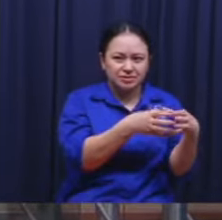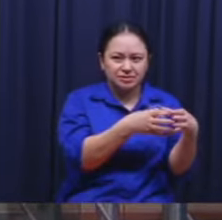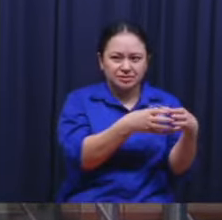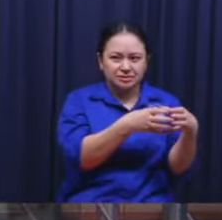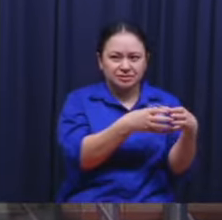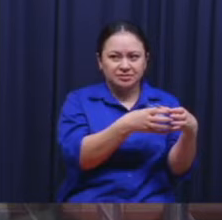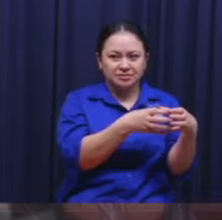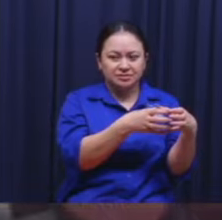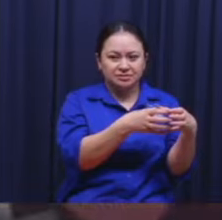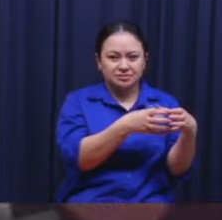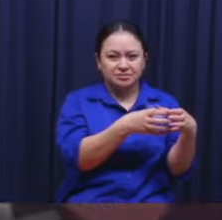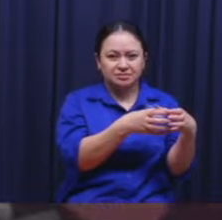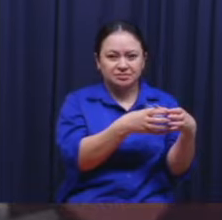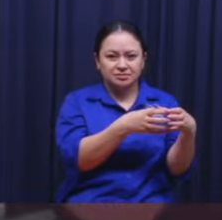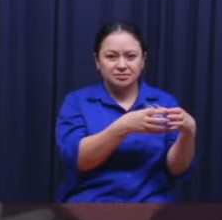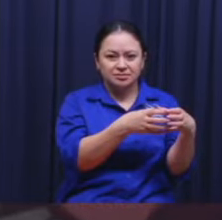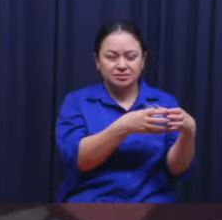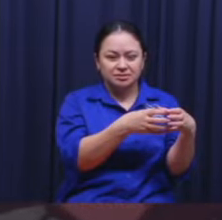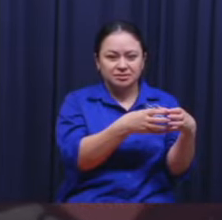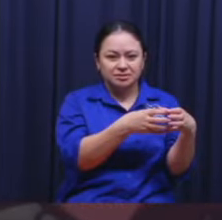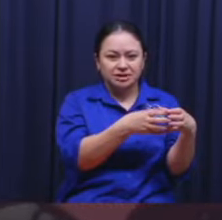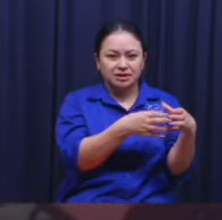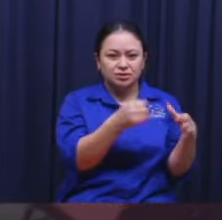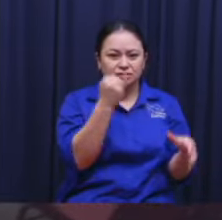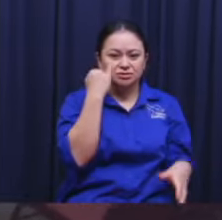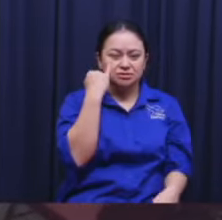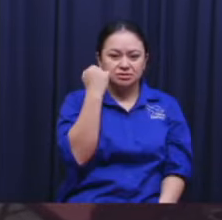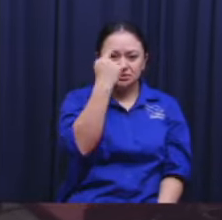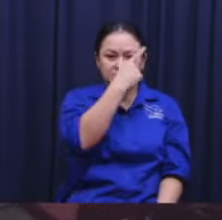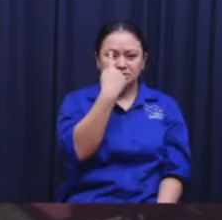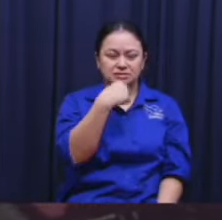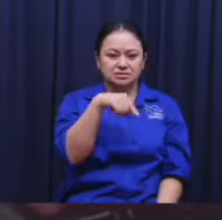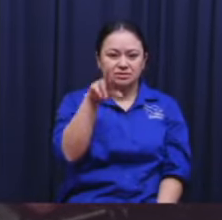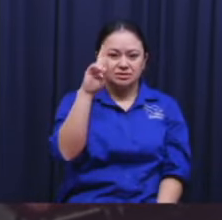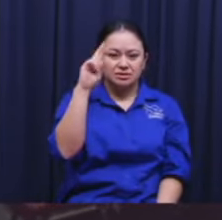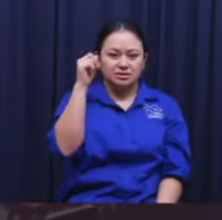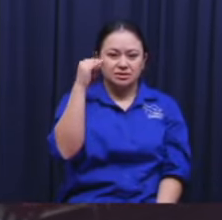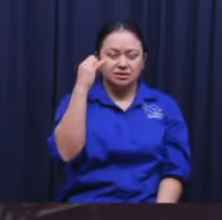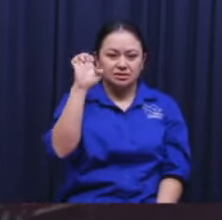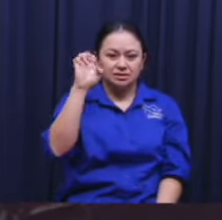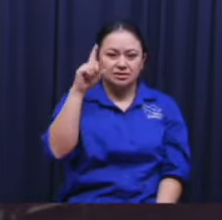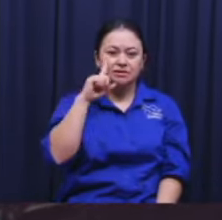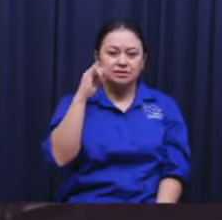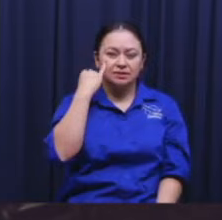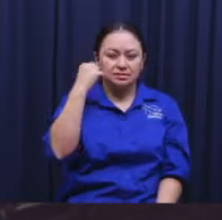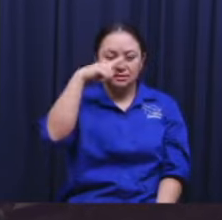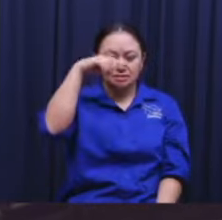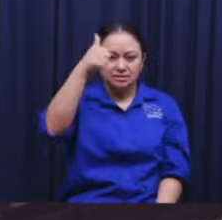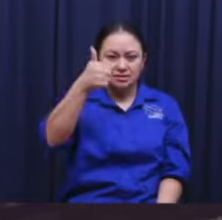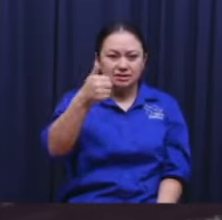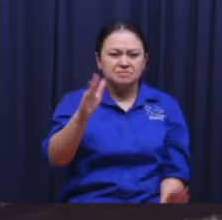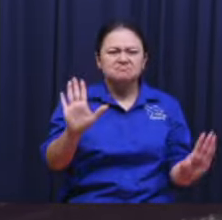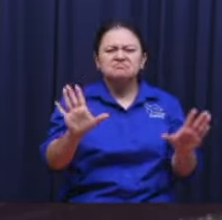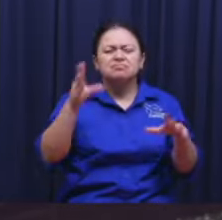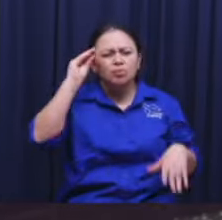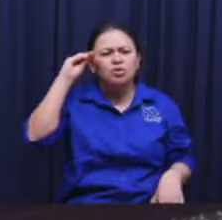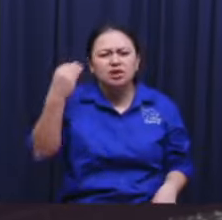El embate de los israelitas apoyados por los ejércitos más poderosos del mundo. ¿Por qué han resistido?